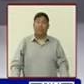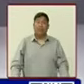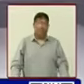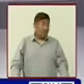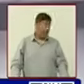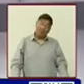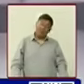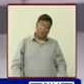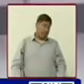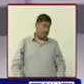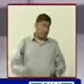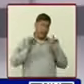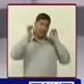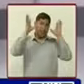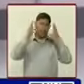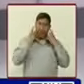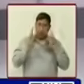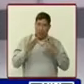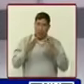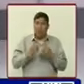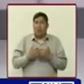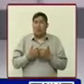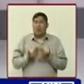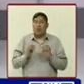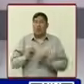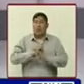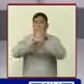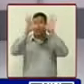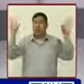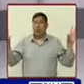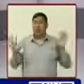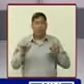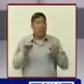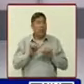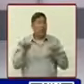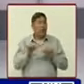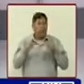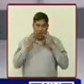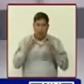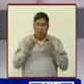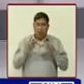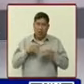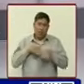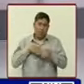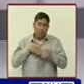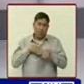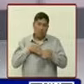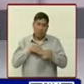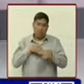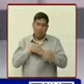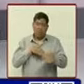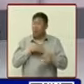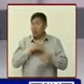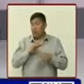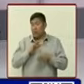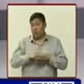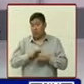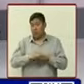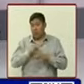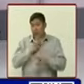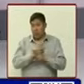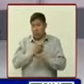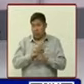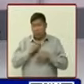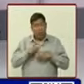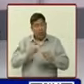Que rajaduras de terror. Por supuesto, y lo veíamos, las imágenes son clarísimas y en las imágenes también se ve la congestión vehicular, así que usted tome sus previsiones porque